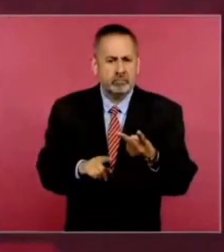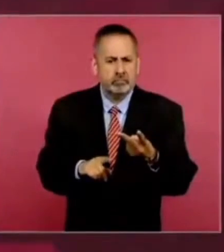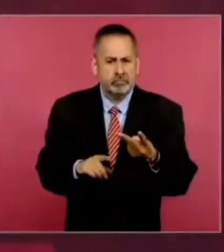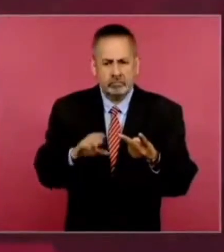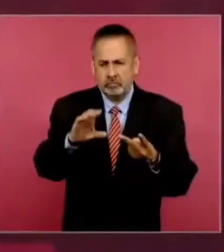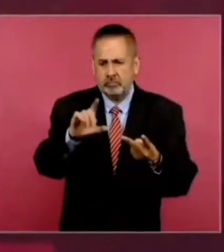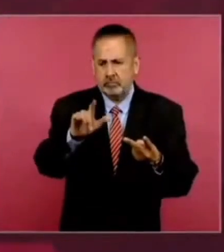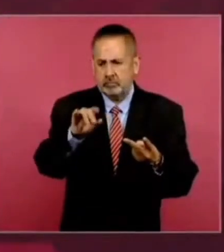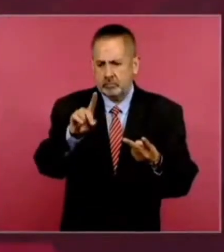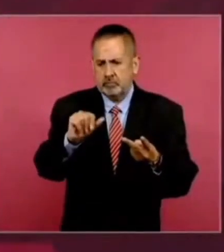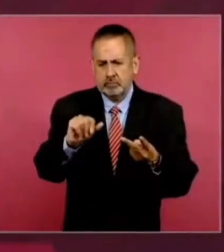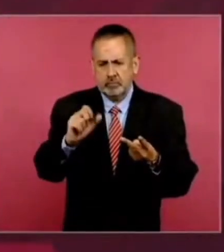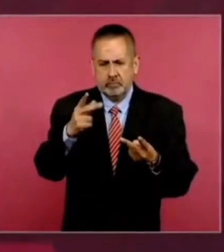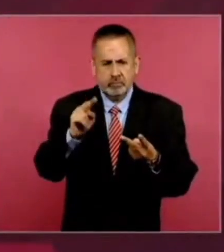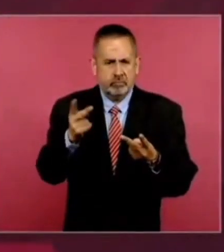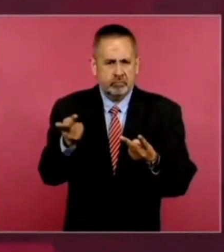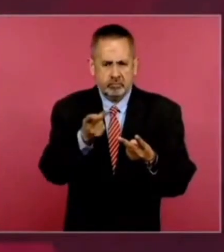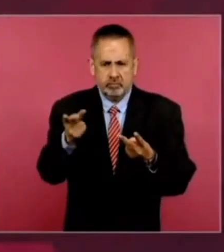Claudia Sheinbaum.